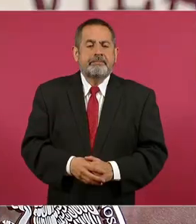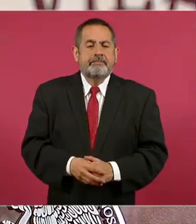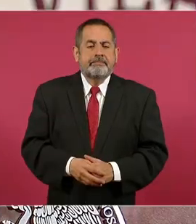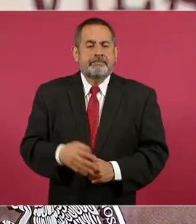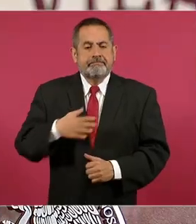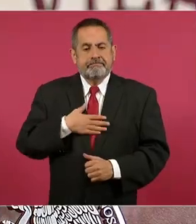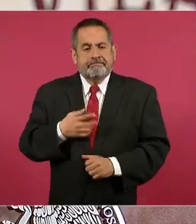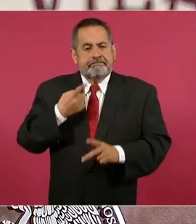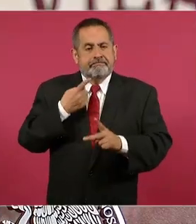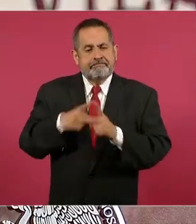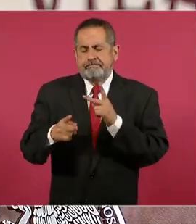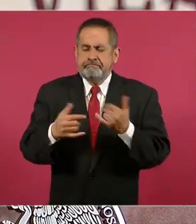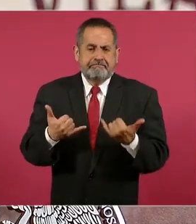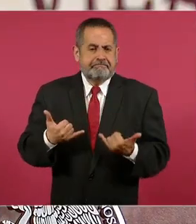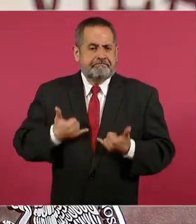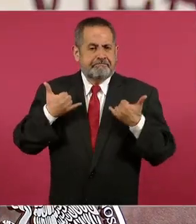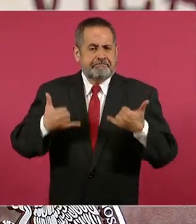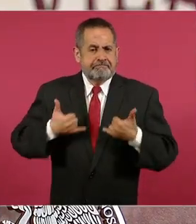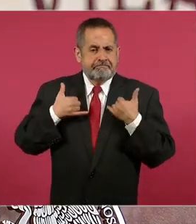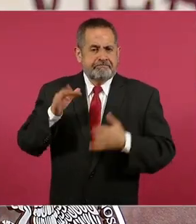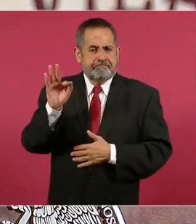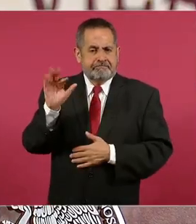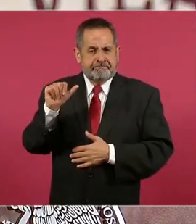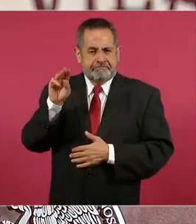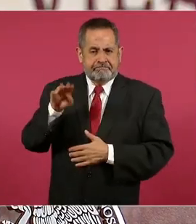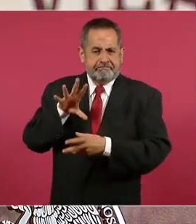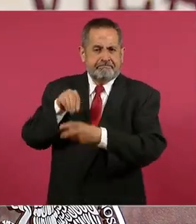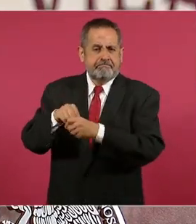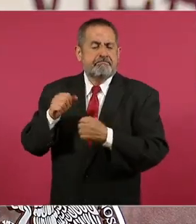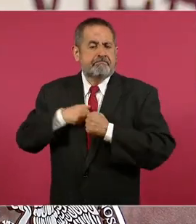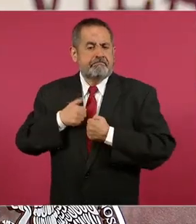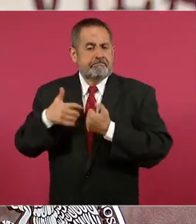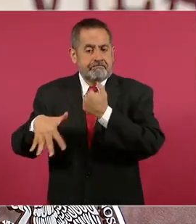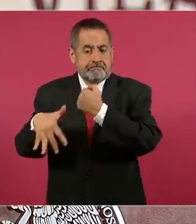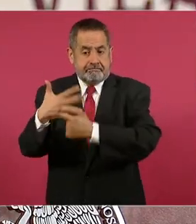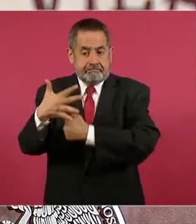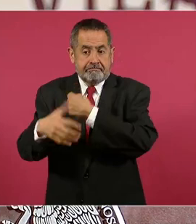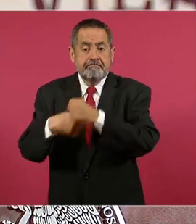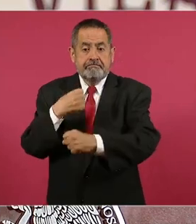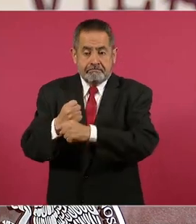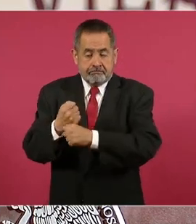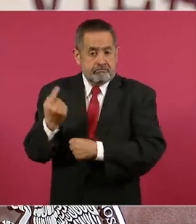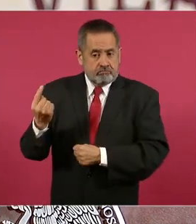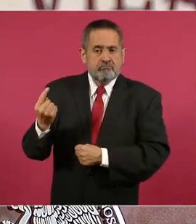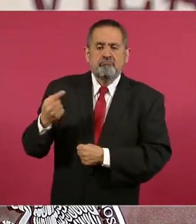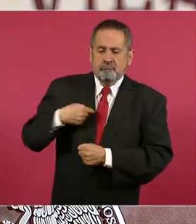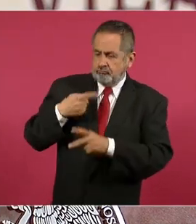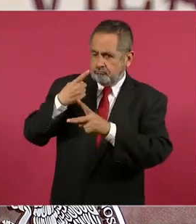Yo empecé muy joven en la Fuerza Aérea, empecé a los 15 años.